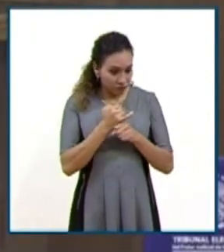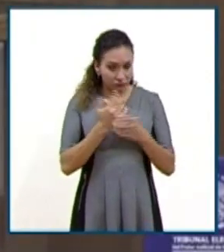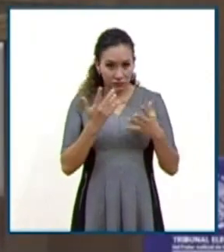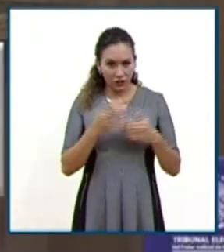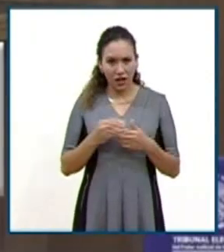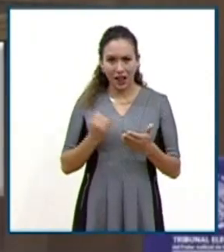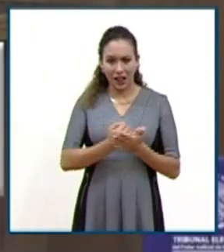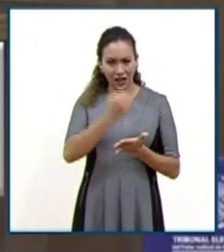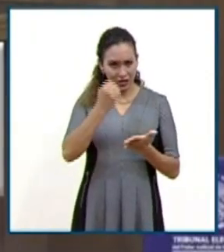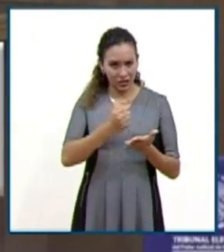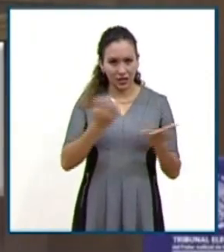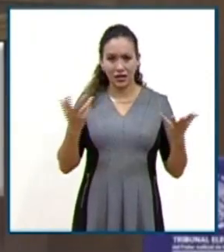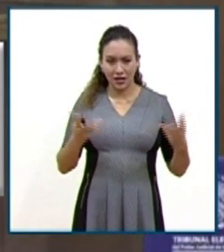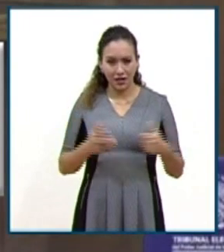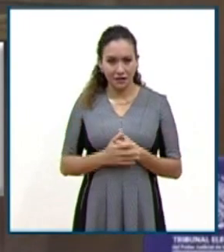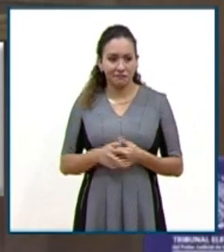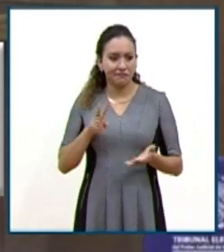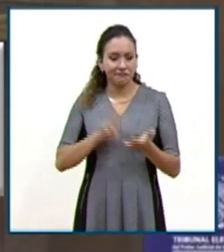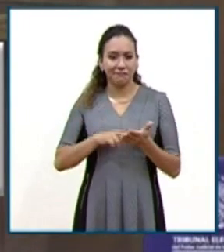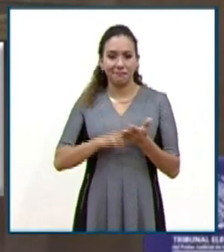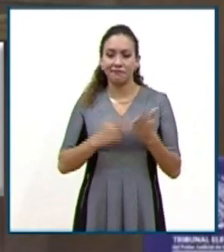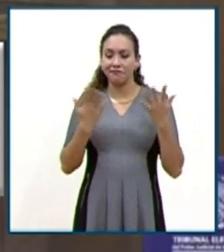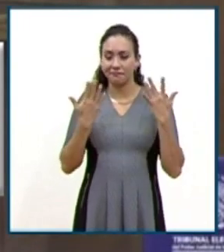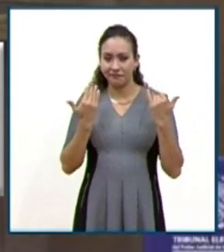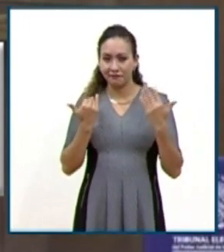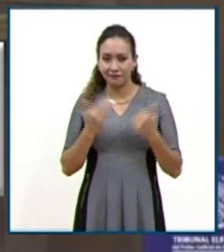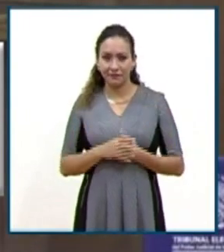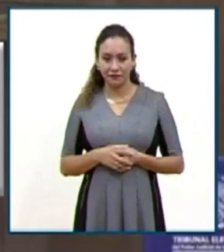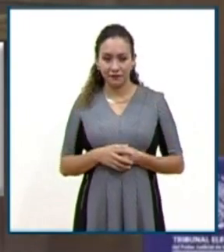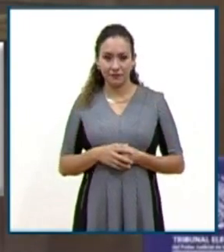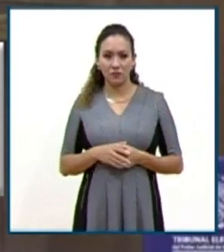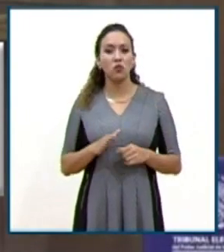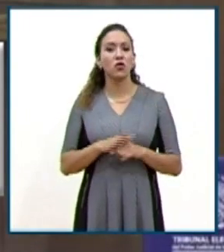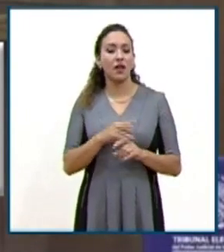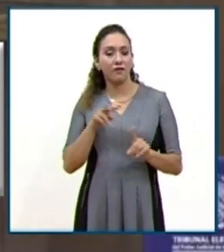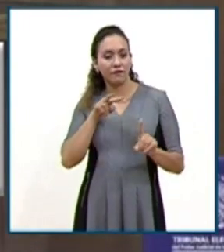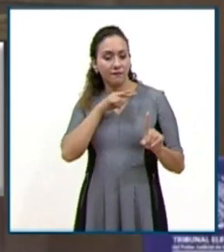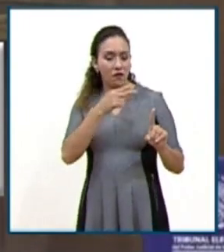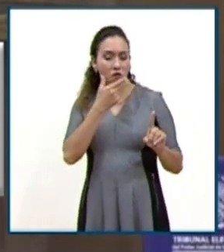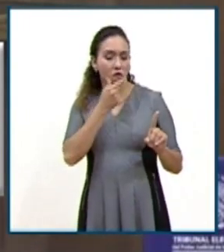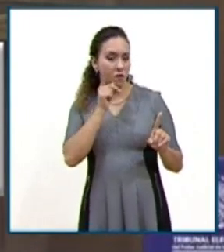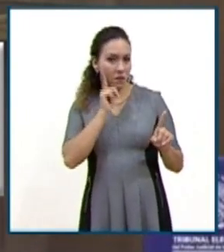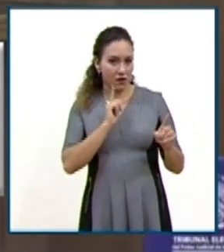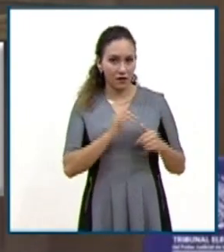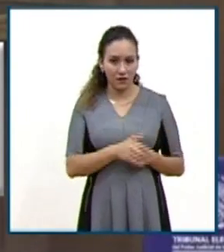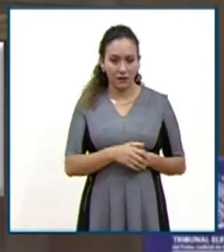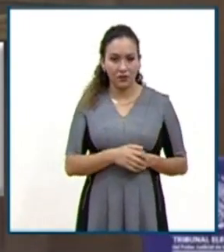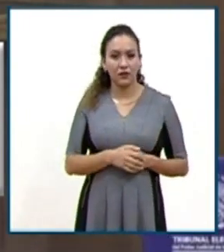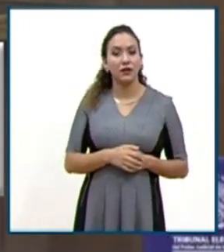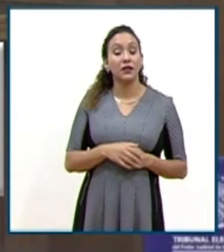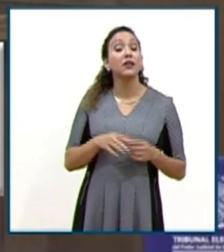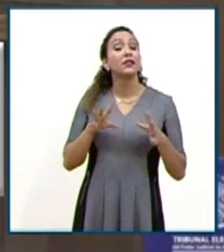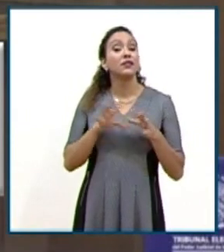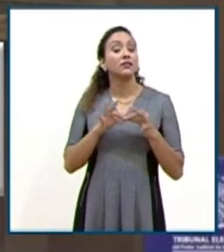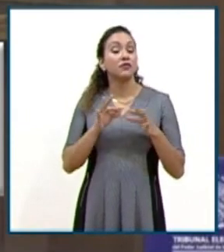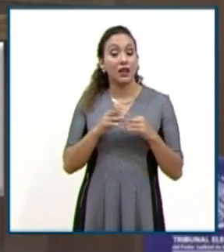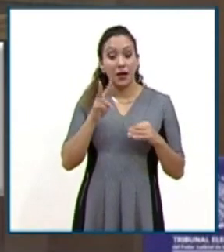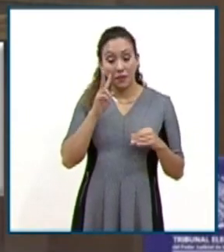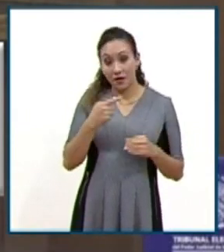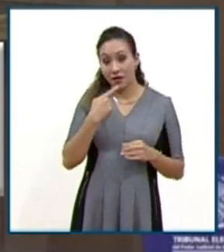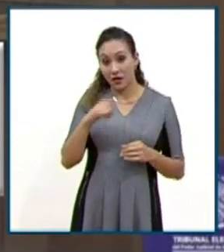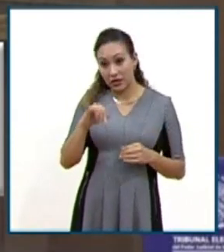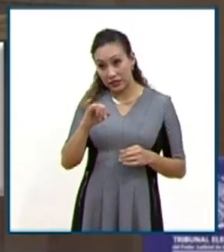local denunciadas por la gobernadora en contra de un senador y un partido político. Confirmó además que el senador no incurrió en